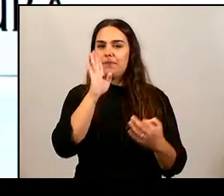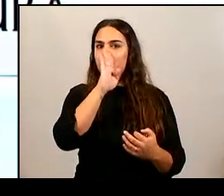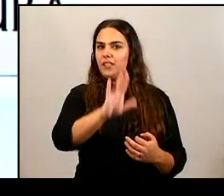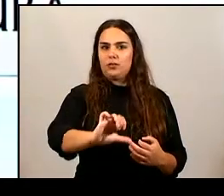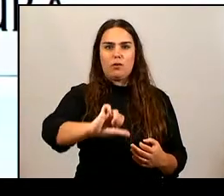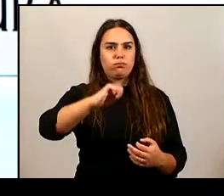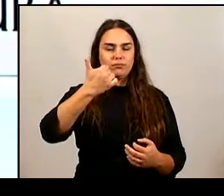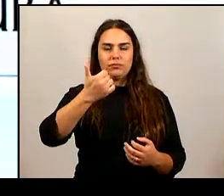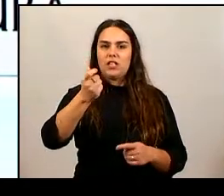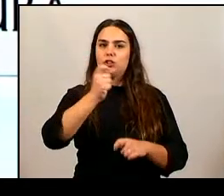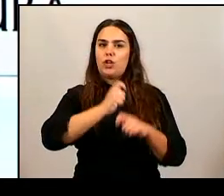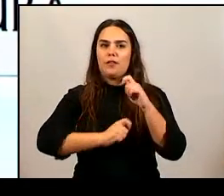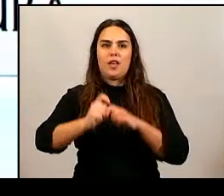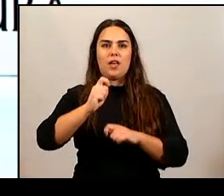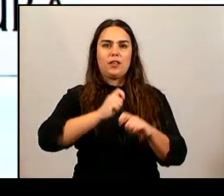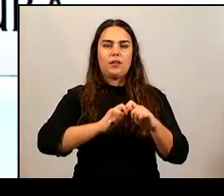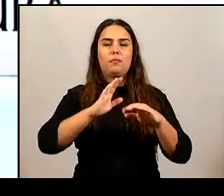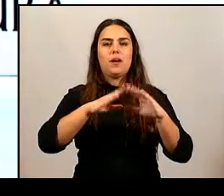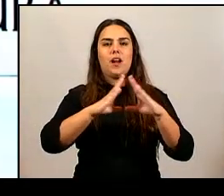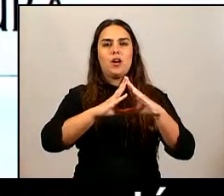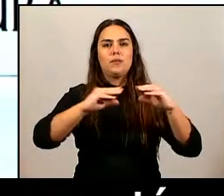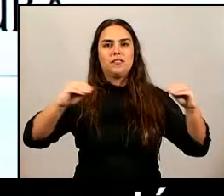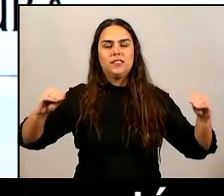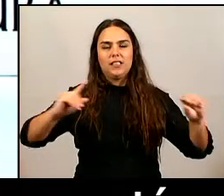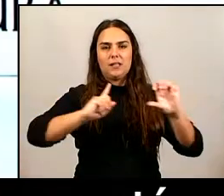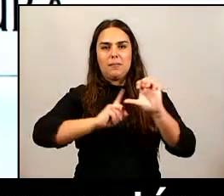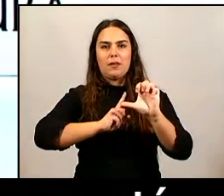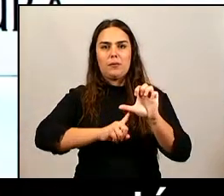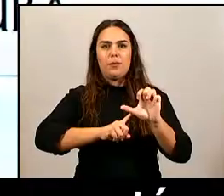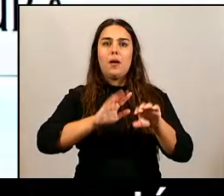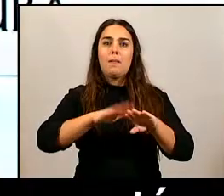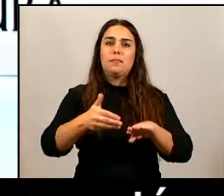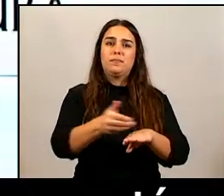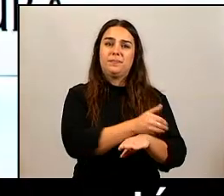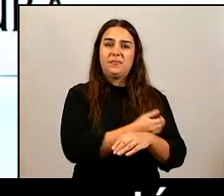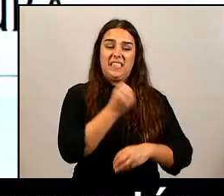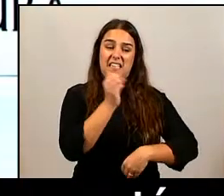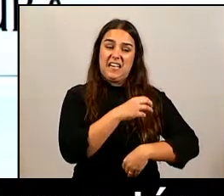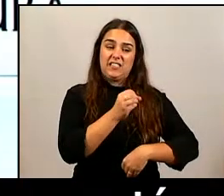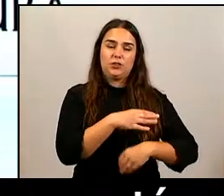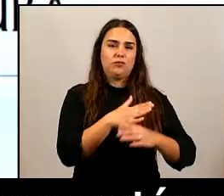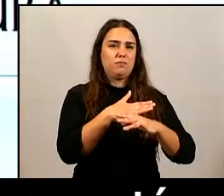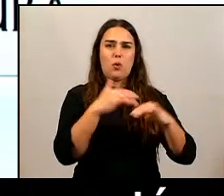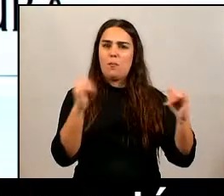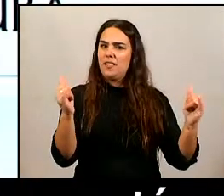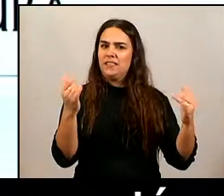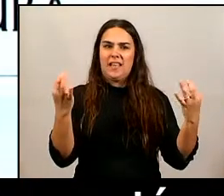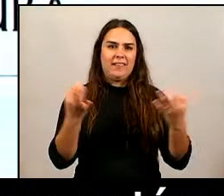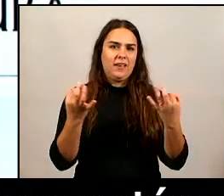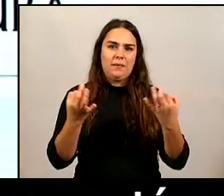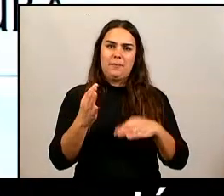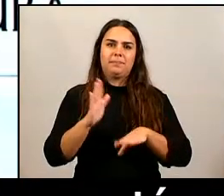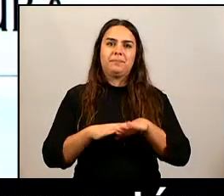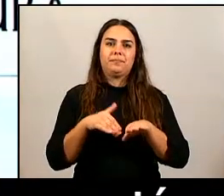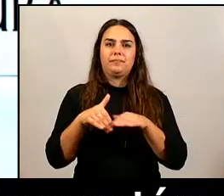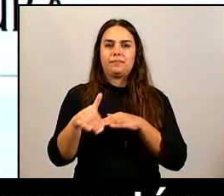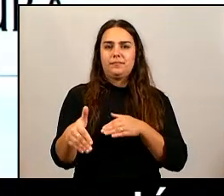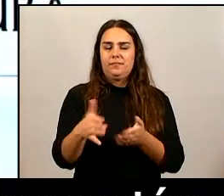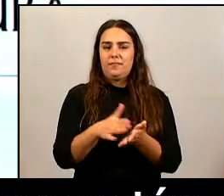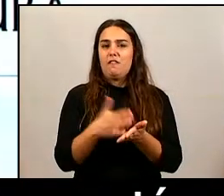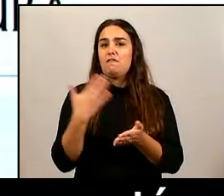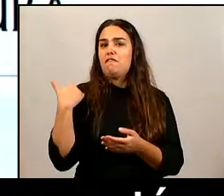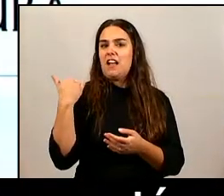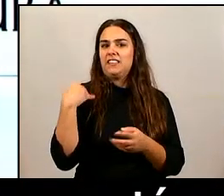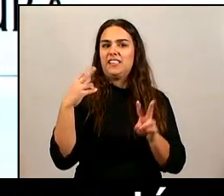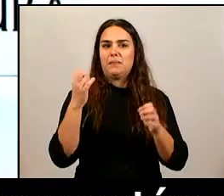una subvención a la Universidad de Extremadura para compensar la falta de ingresos derivadas de las exenciones en el pago de las